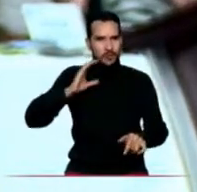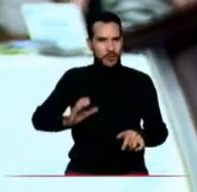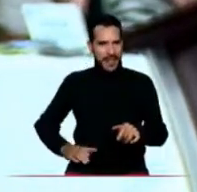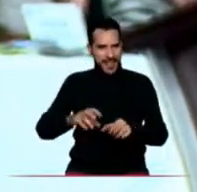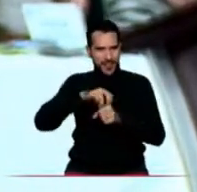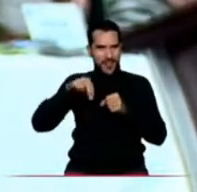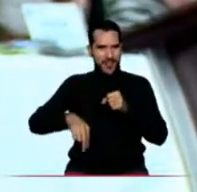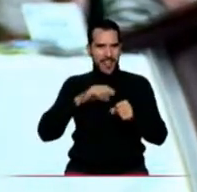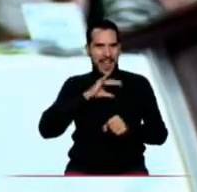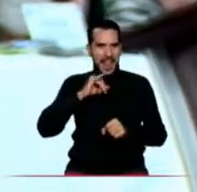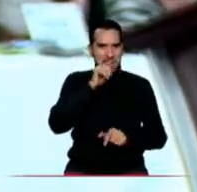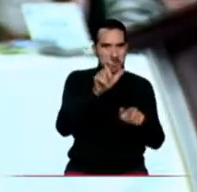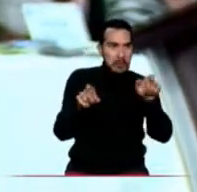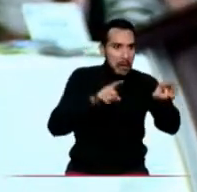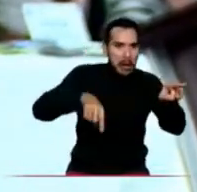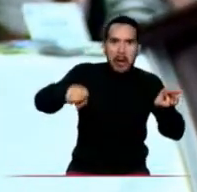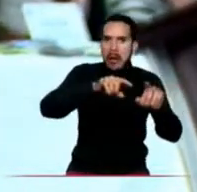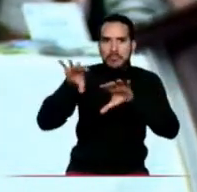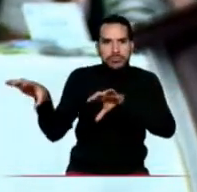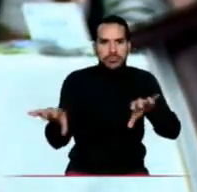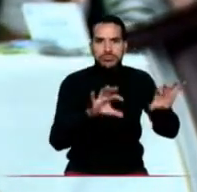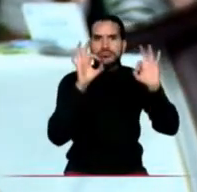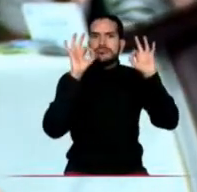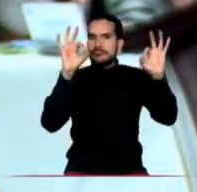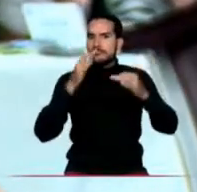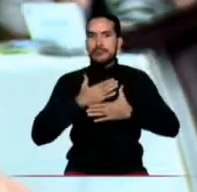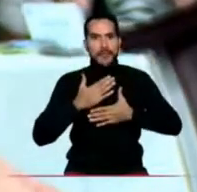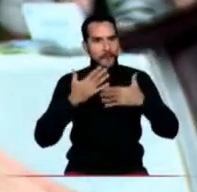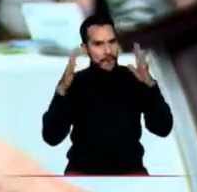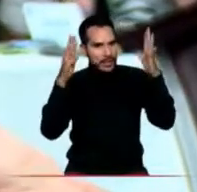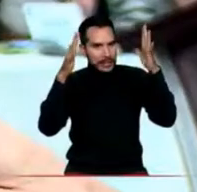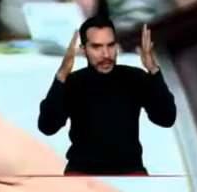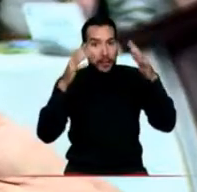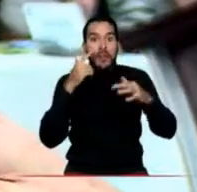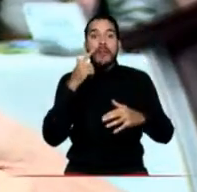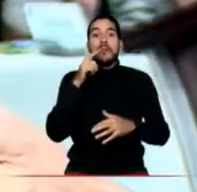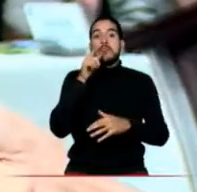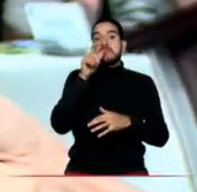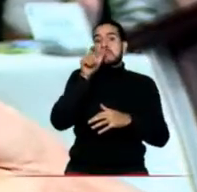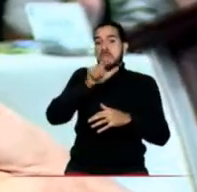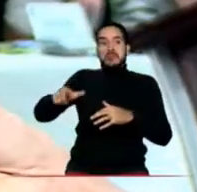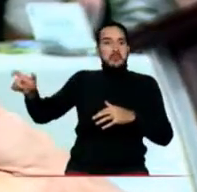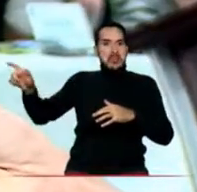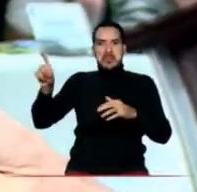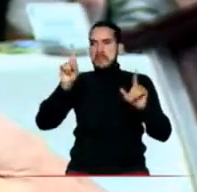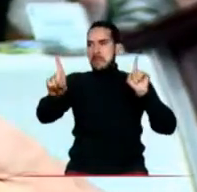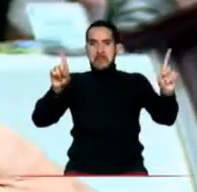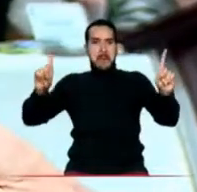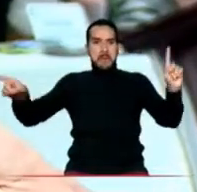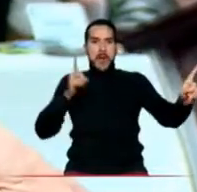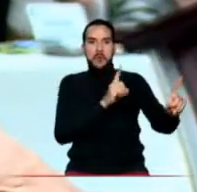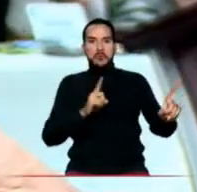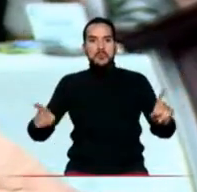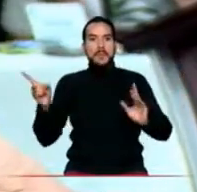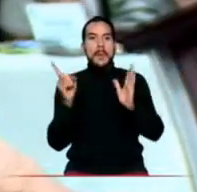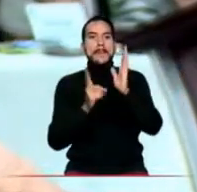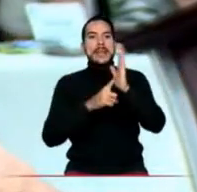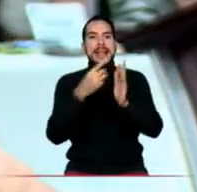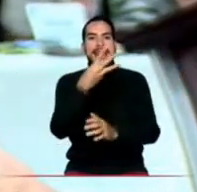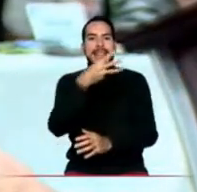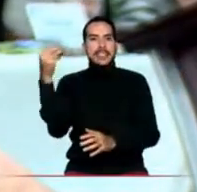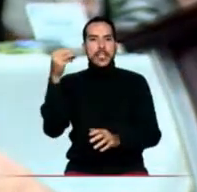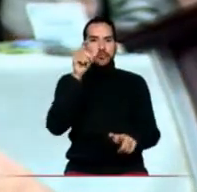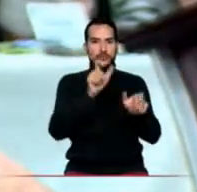planes preventivos que nosotros instalamos con más de 3.600 hombres en centros religiosos, en lugares turísticos, en